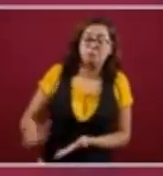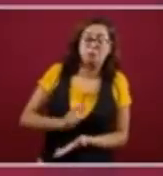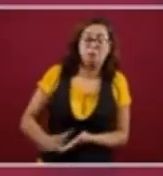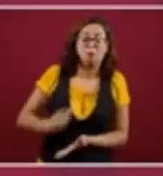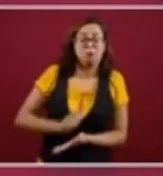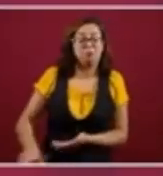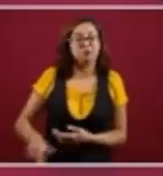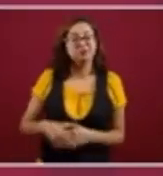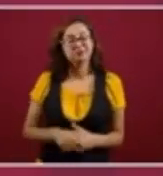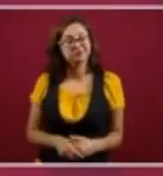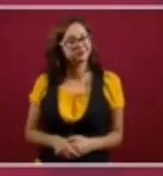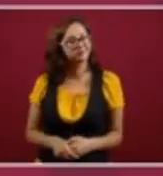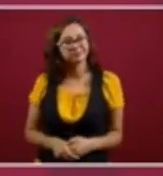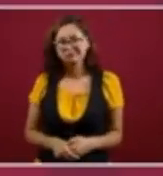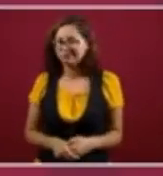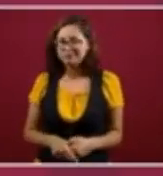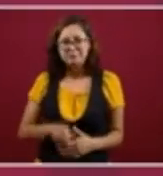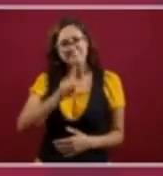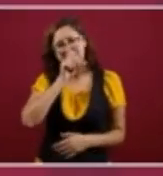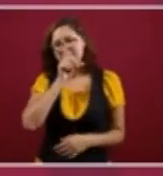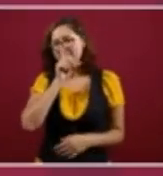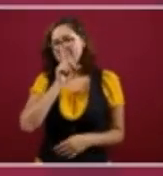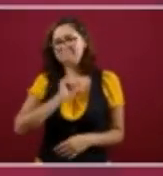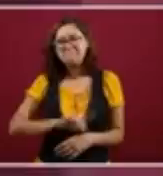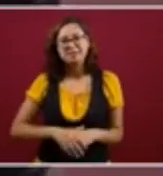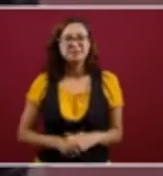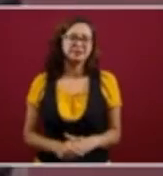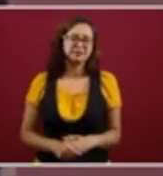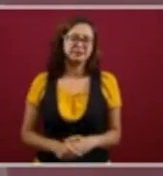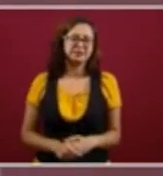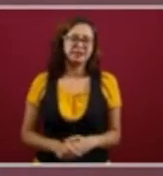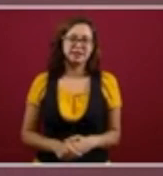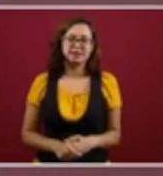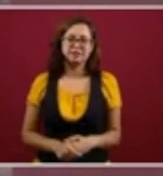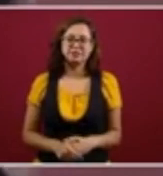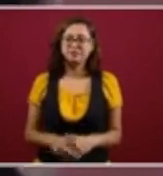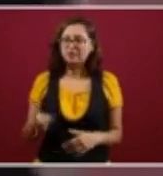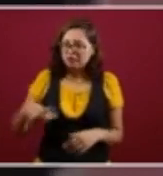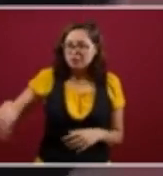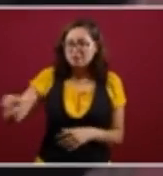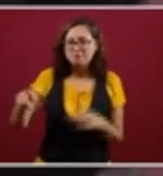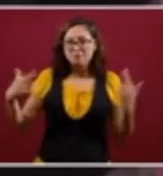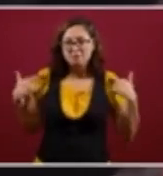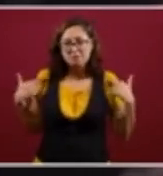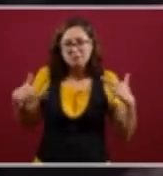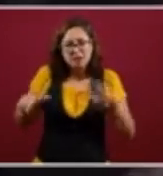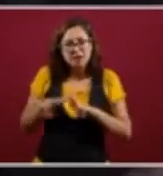Bueno, se atrevieron a meter a la cárcel a maestros